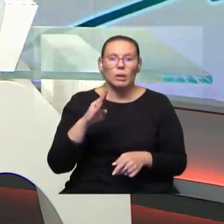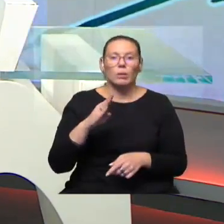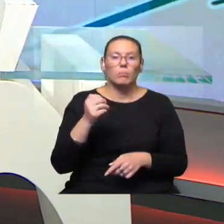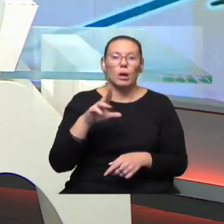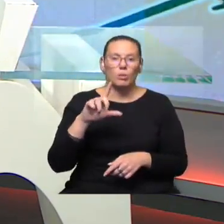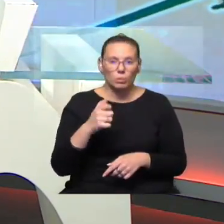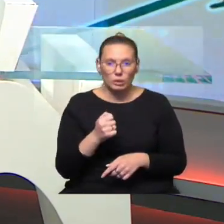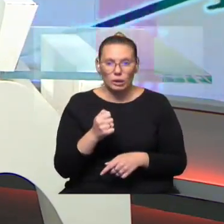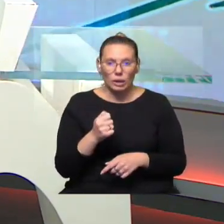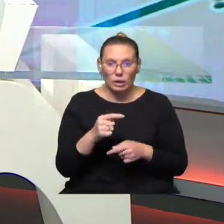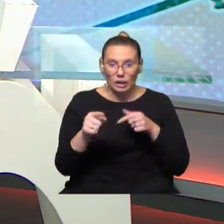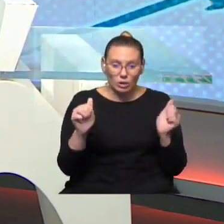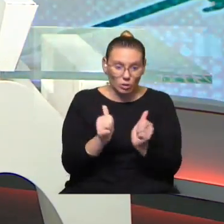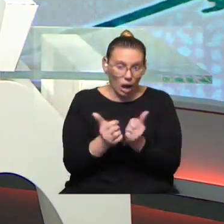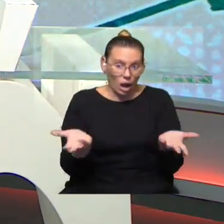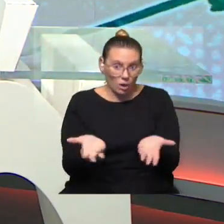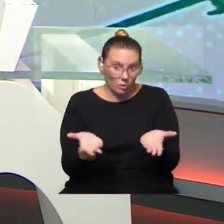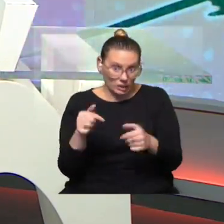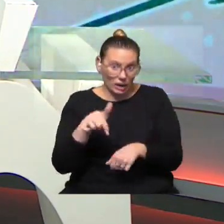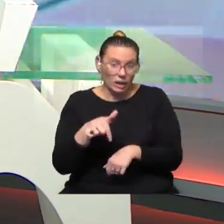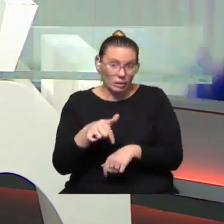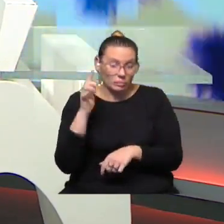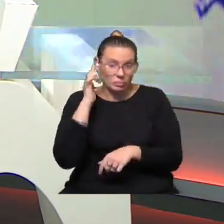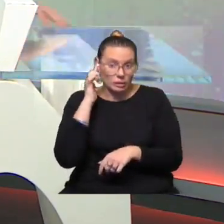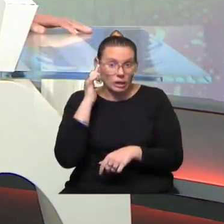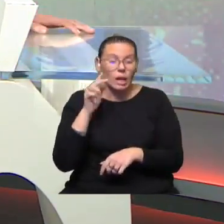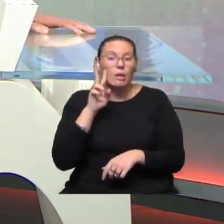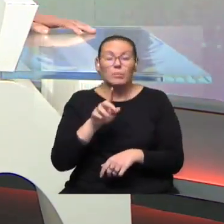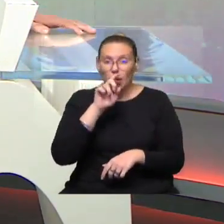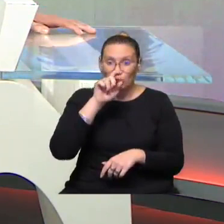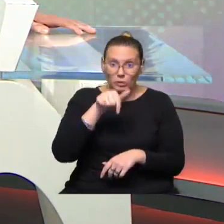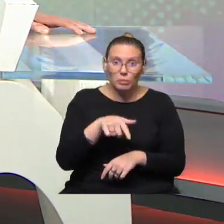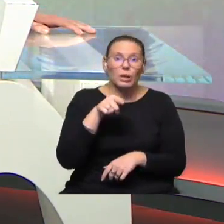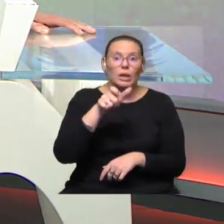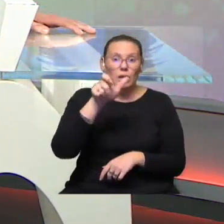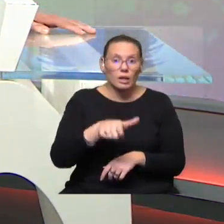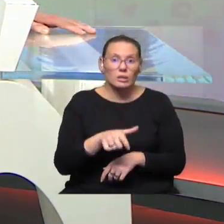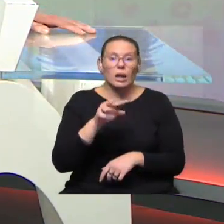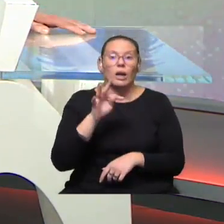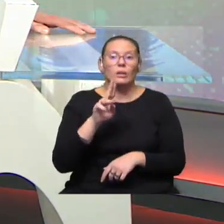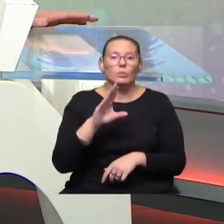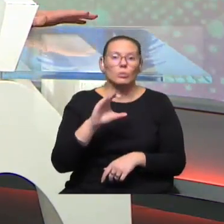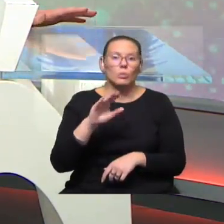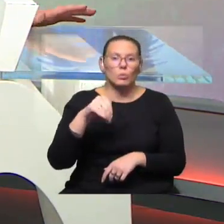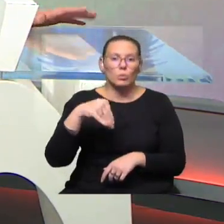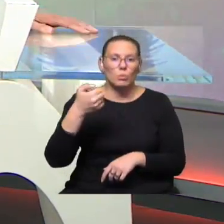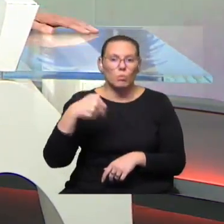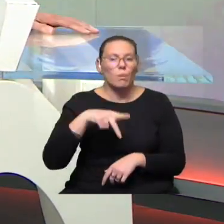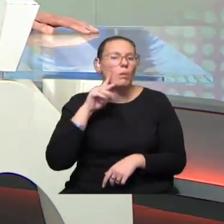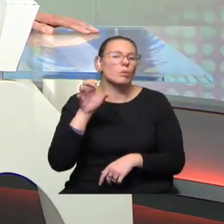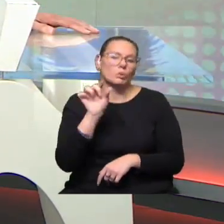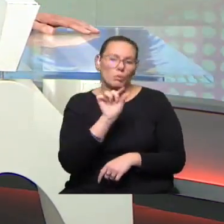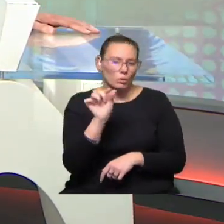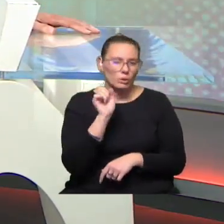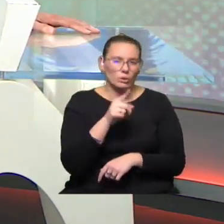bather que es la que los está acompañando Hoy acá en mi vida Montevideo ella es de tucumán y bueno vamos a escuchar un